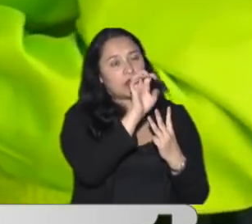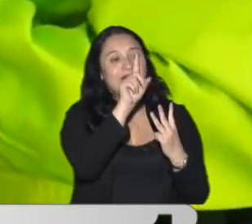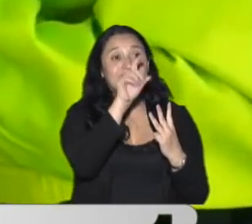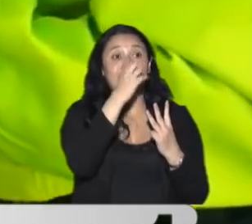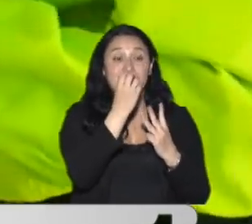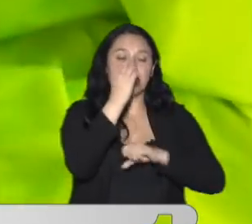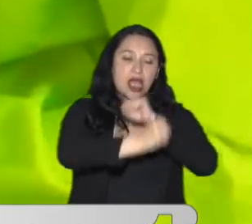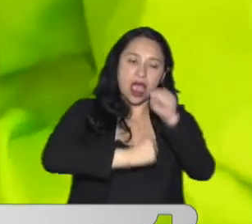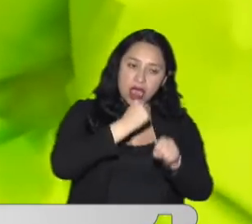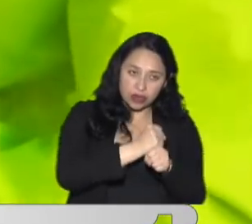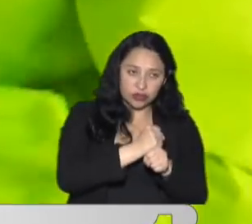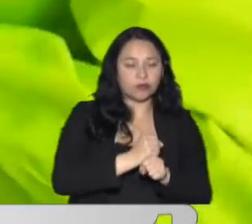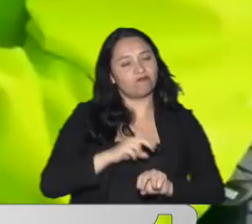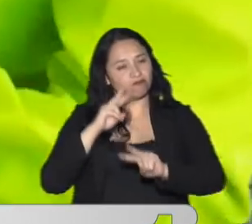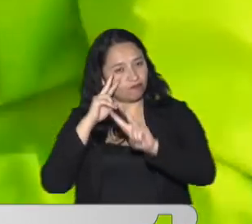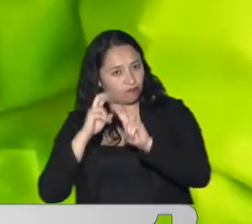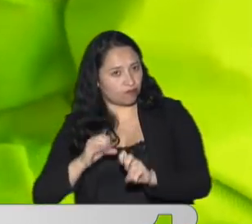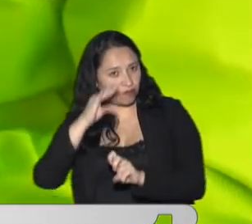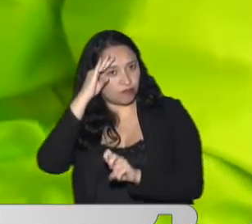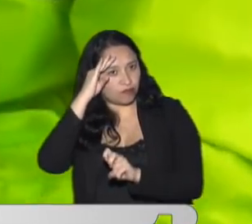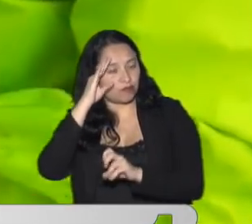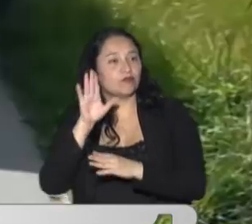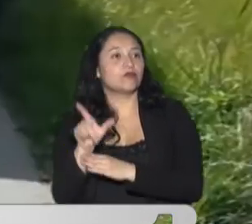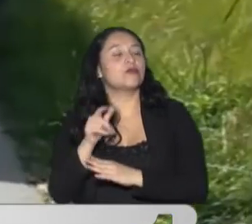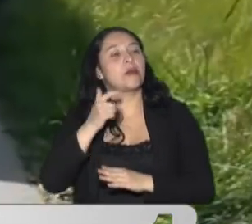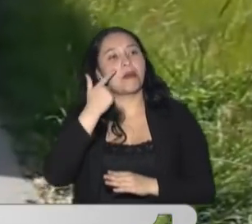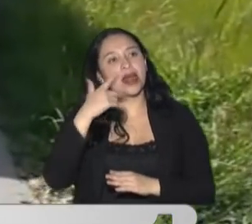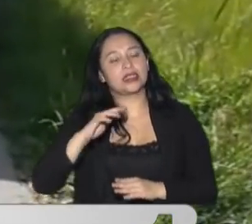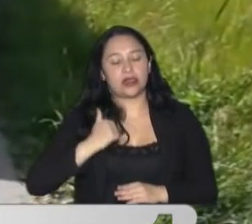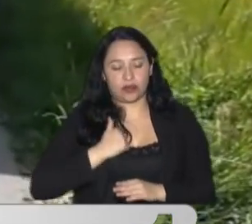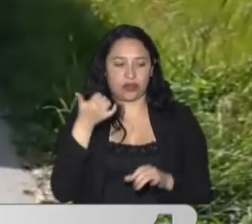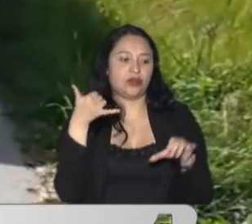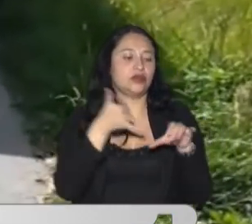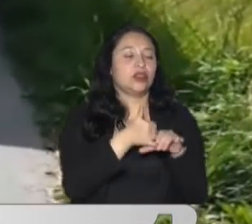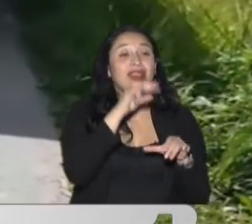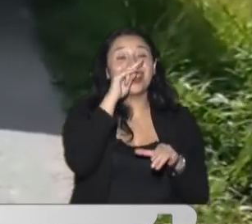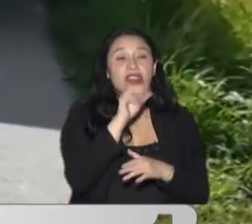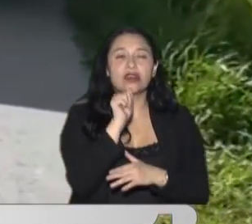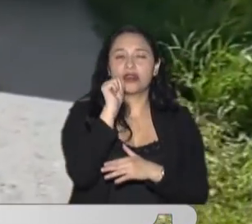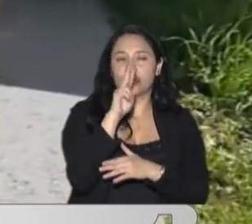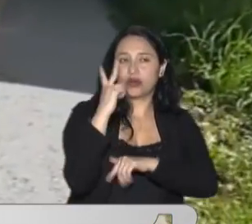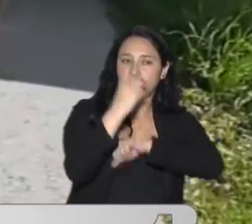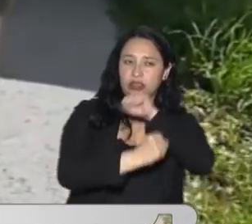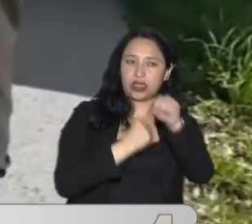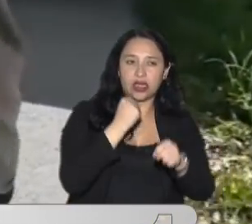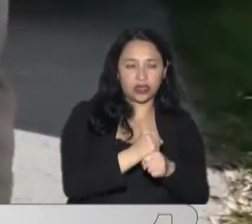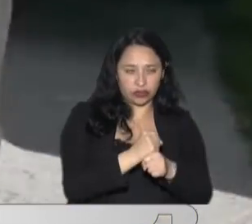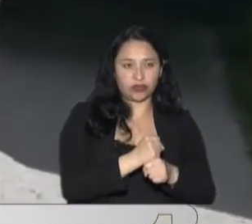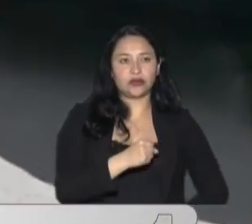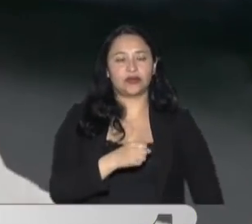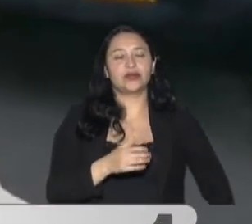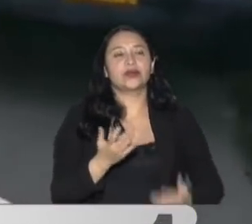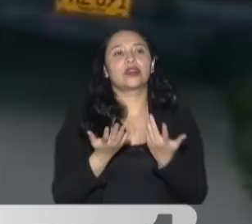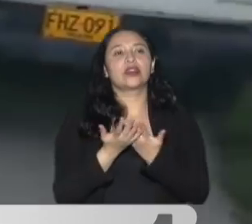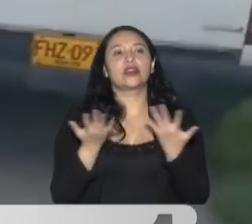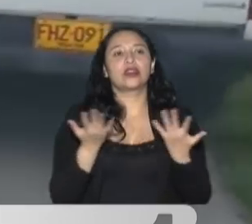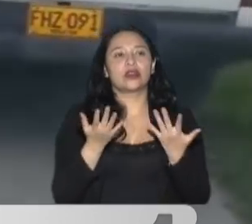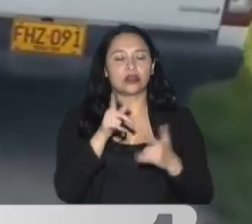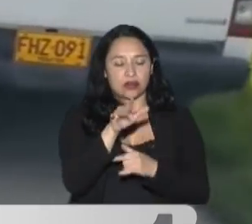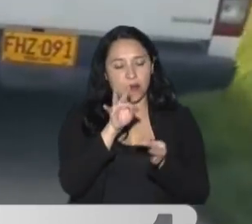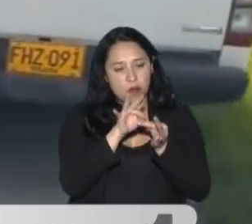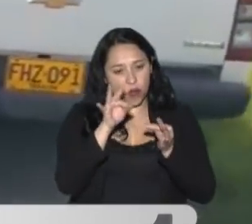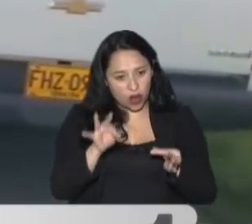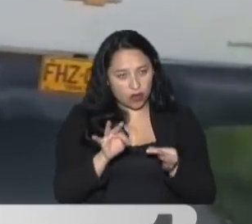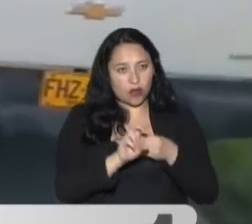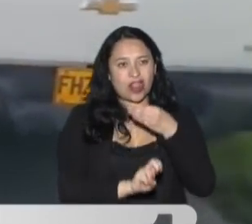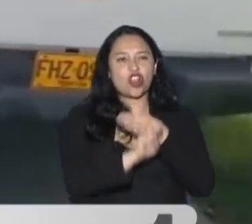de edad quienes, según investigaciones de la policía, abusaron sexualmente de un niño de tan solo 12 años en el municipio de Entre Ríos, norte